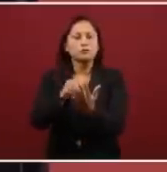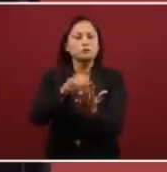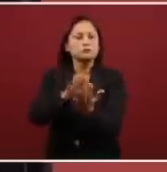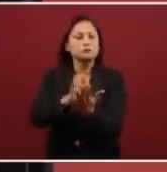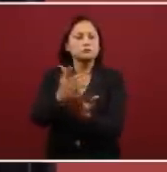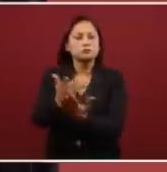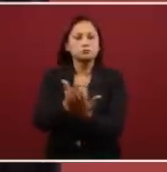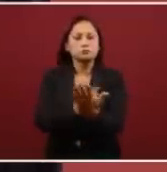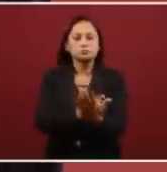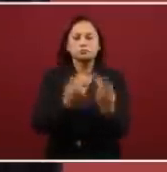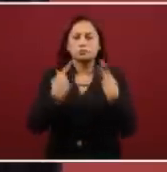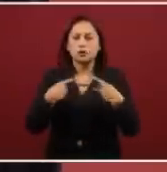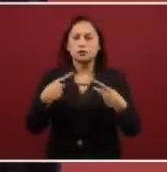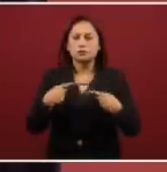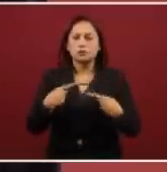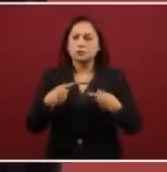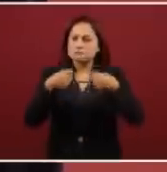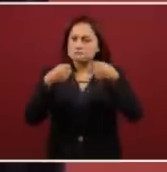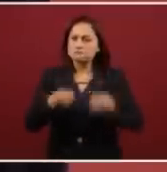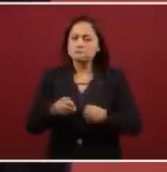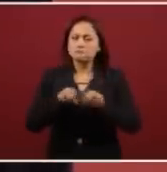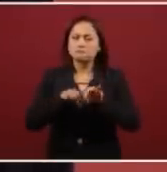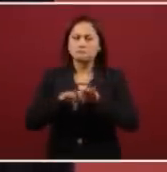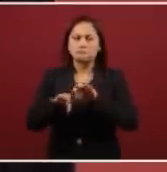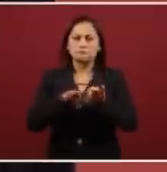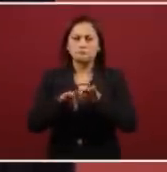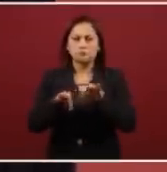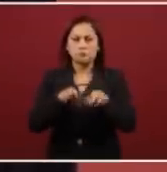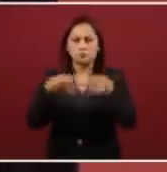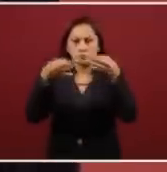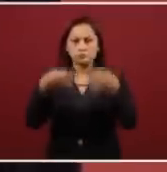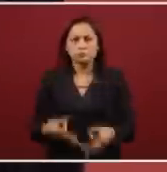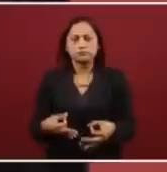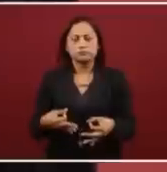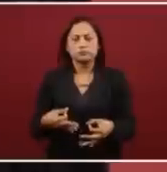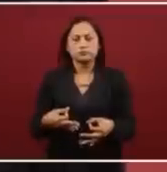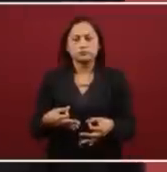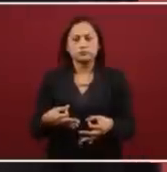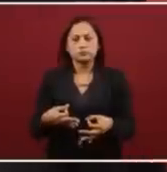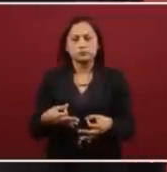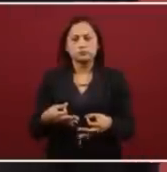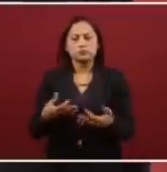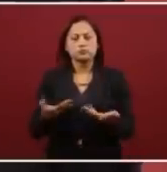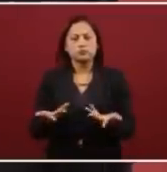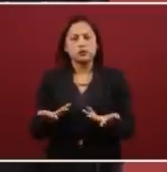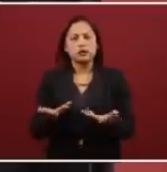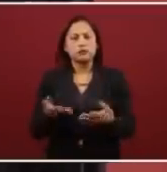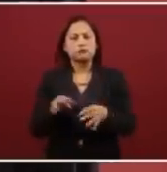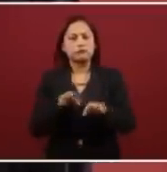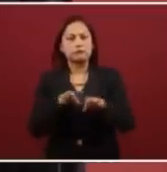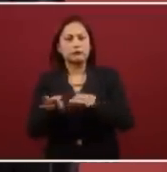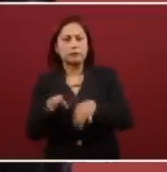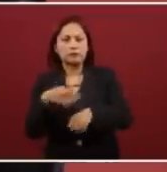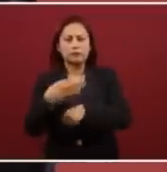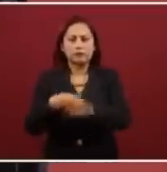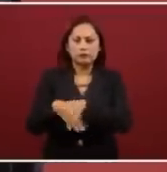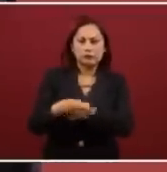situación laboral, que no haya trabajadores eventuales o de